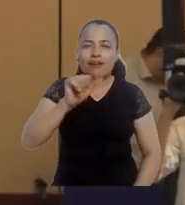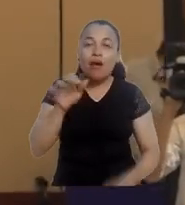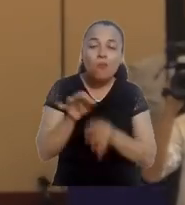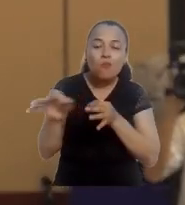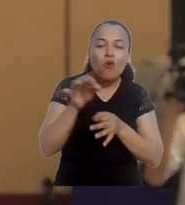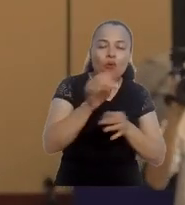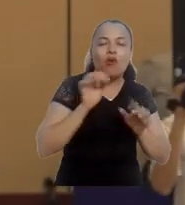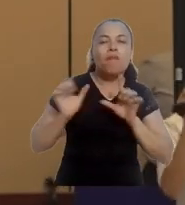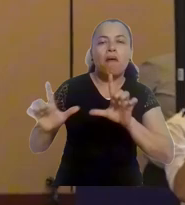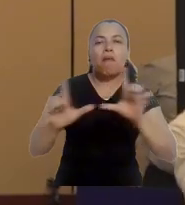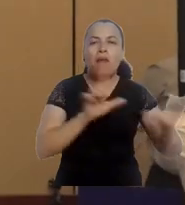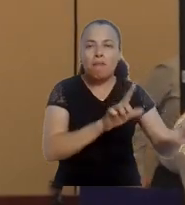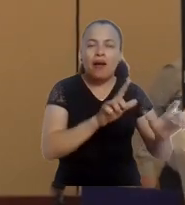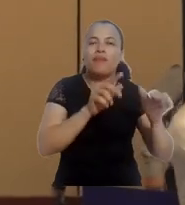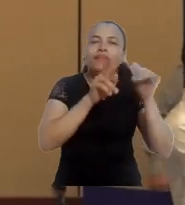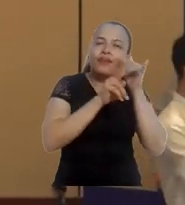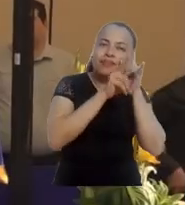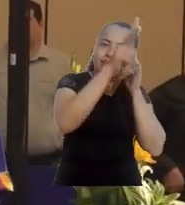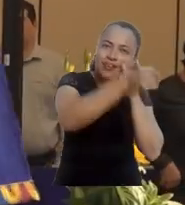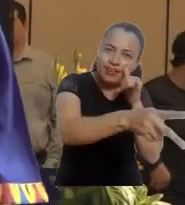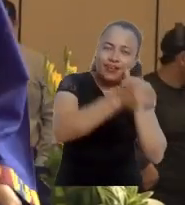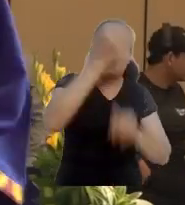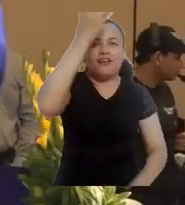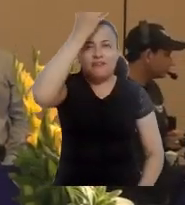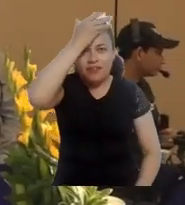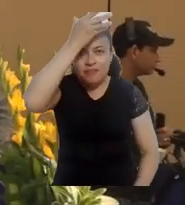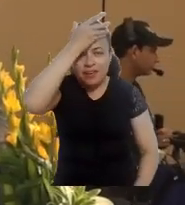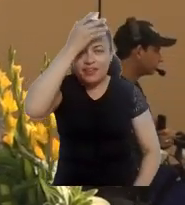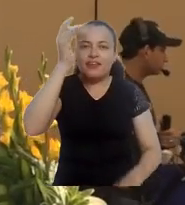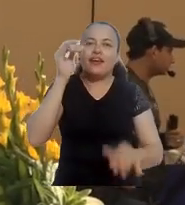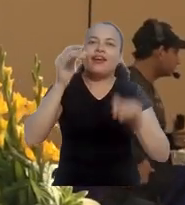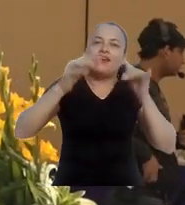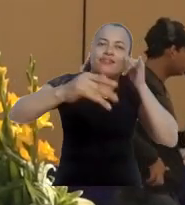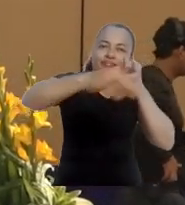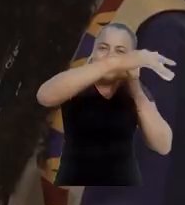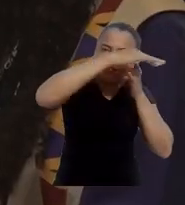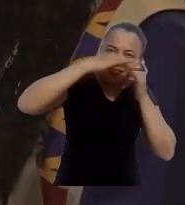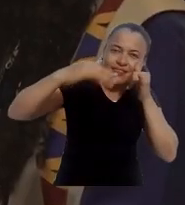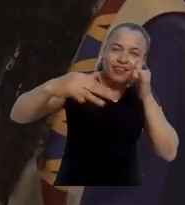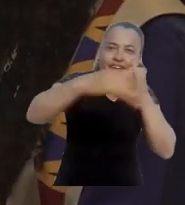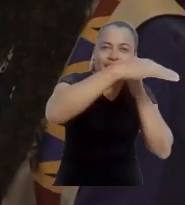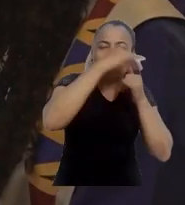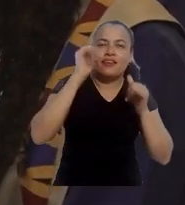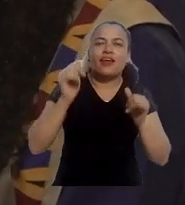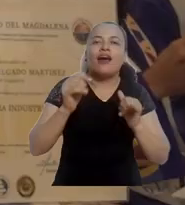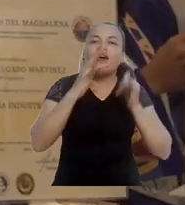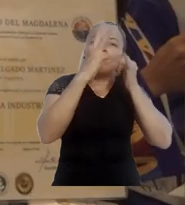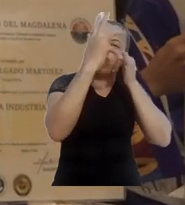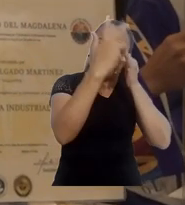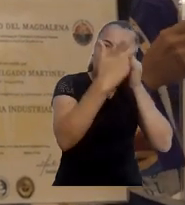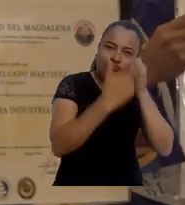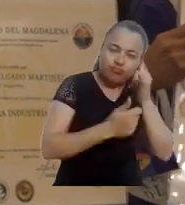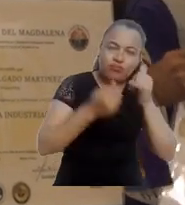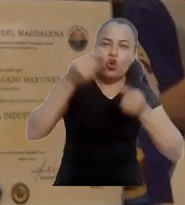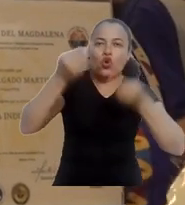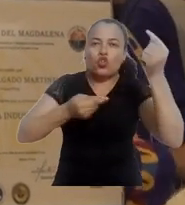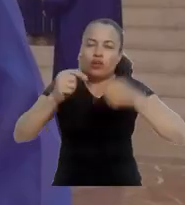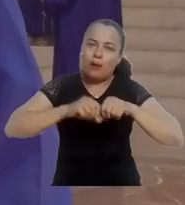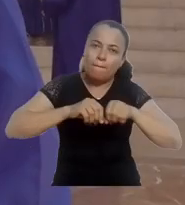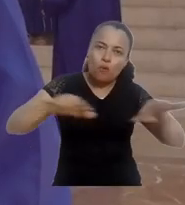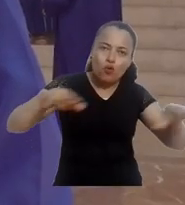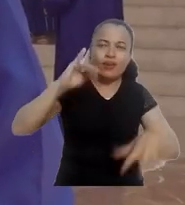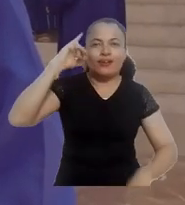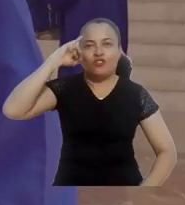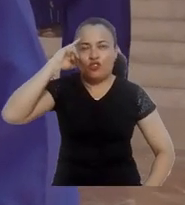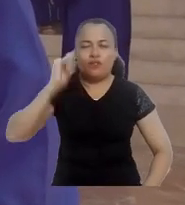en diferentes programas académicos como Ingeniería Civil, Enfermería, Ingeniería Ambiental y Sanitaria, Ingeniería Industrial,